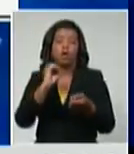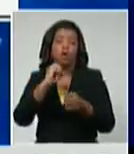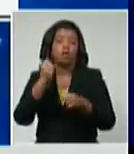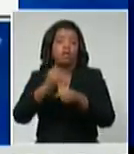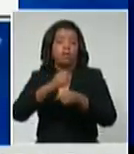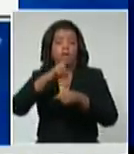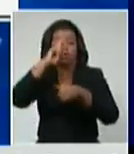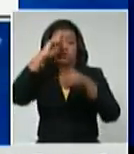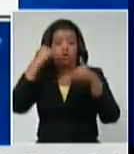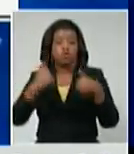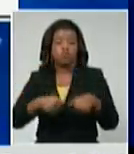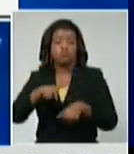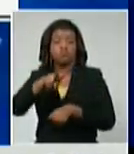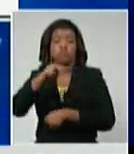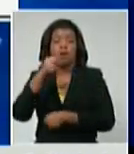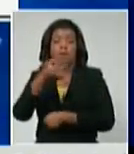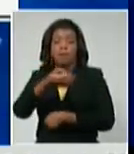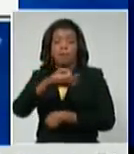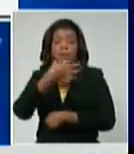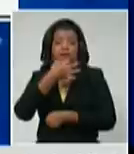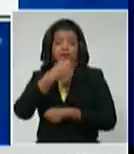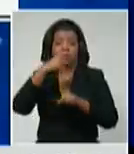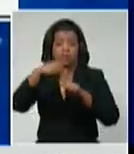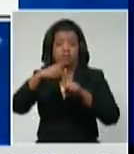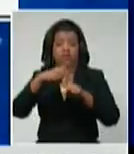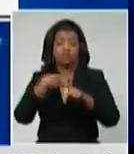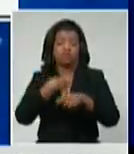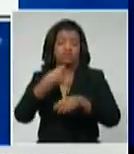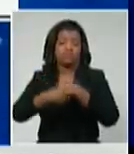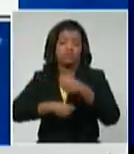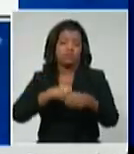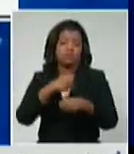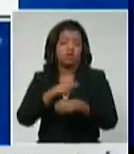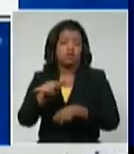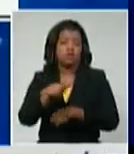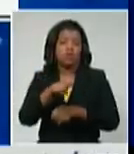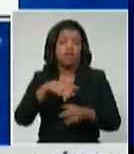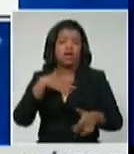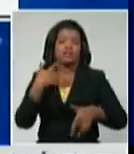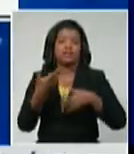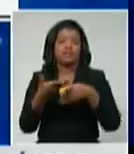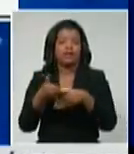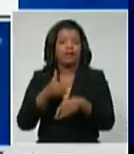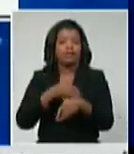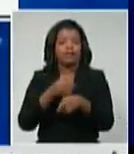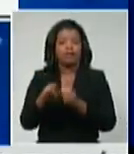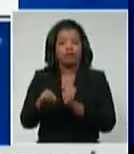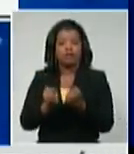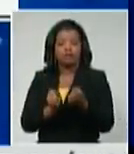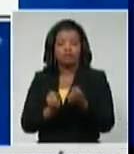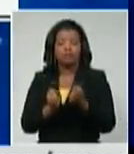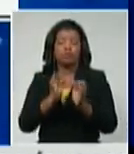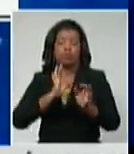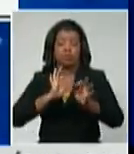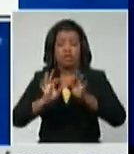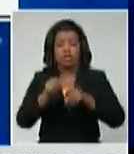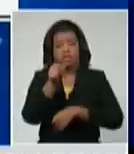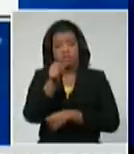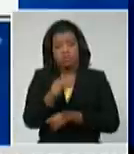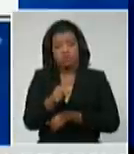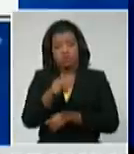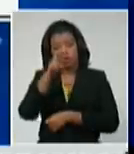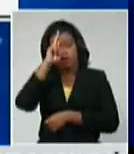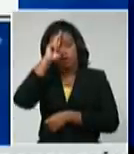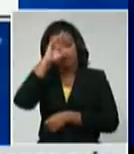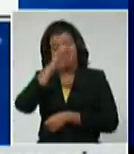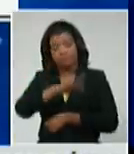nuevos medicamentos que se van utilizando y las actividades preventivas, medicamentos preventivos, que también se utilizan en